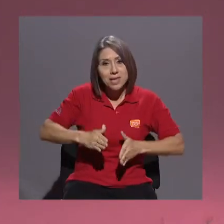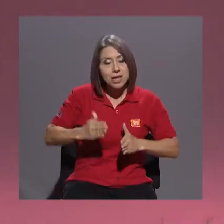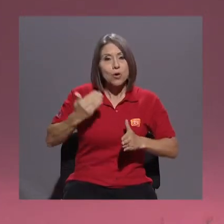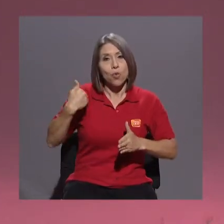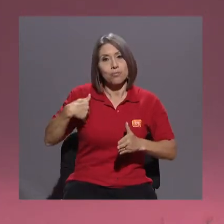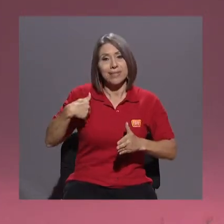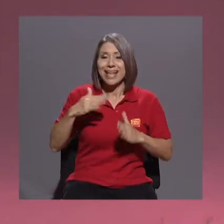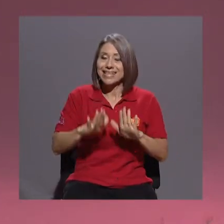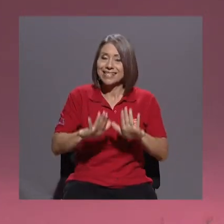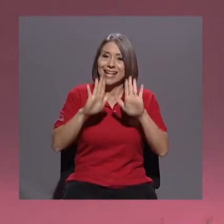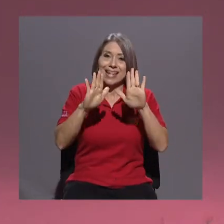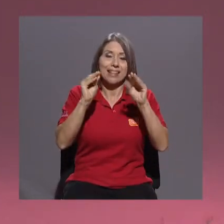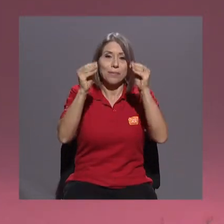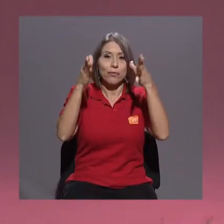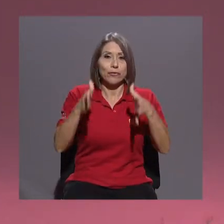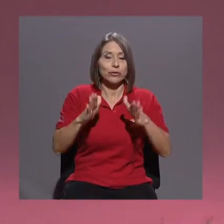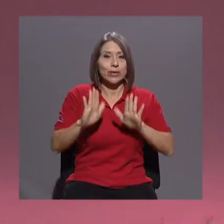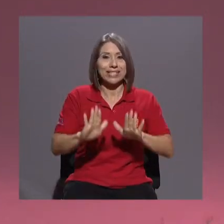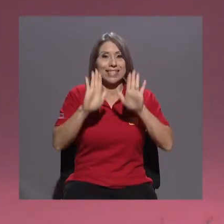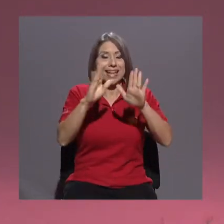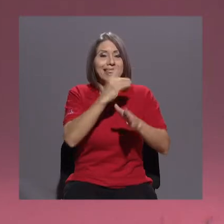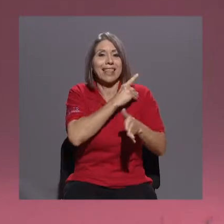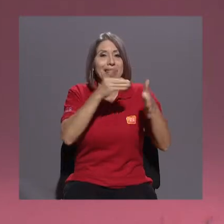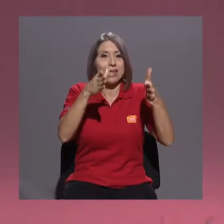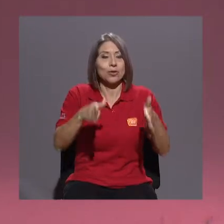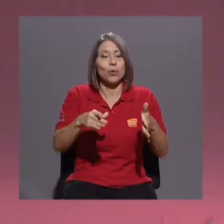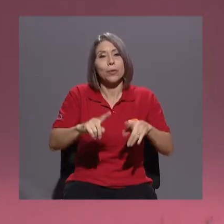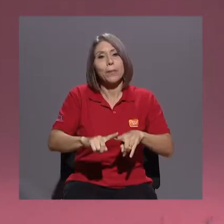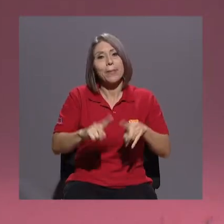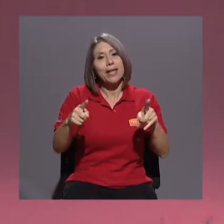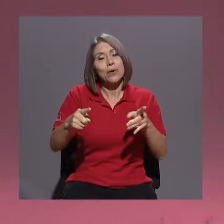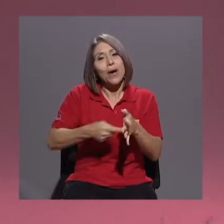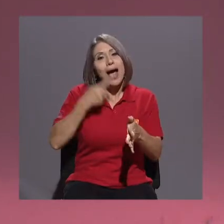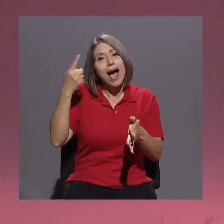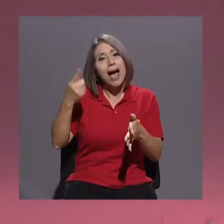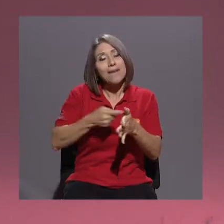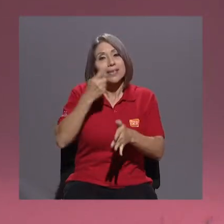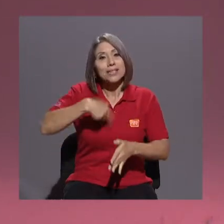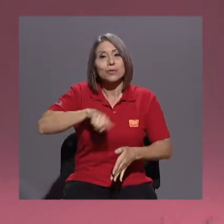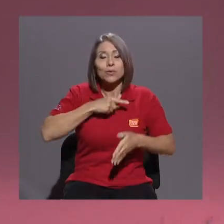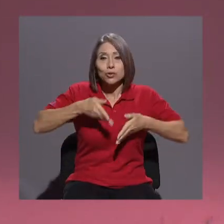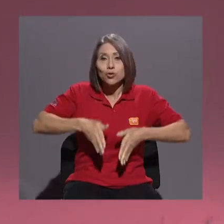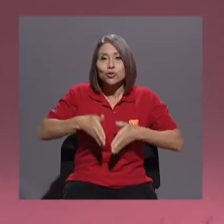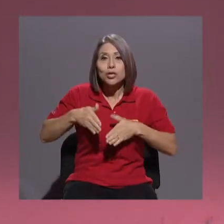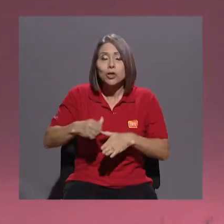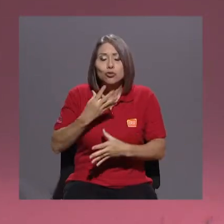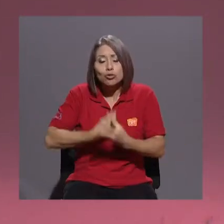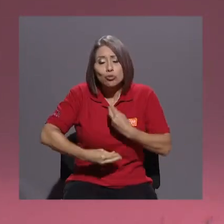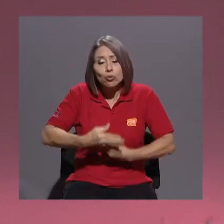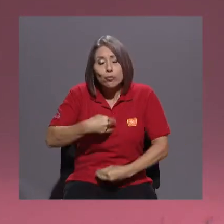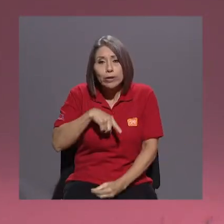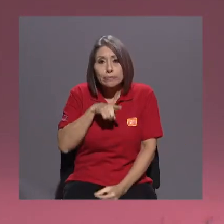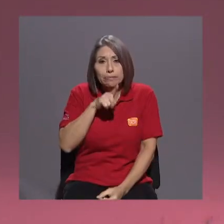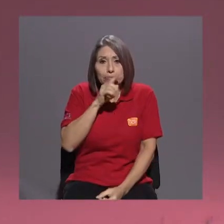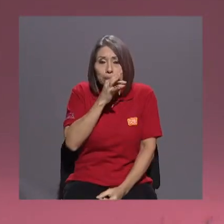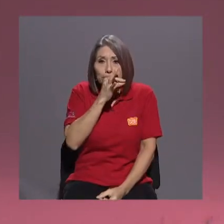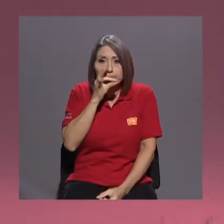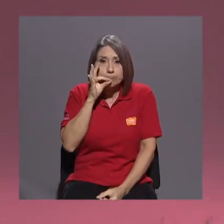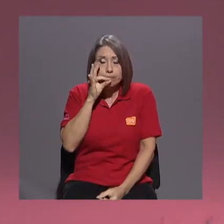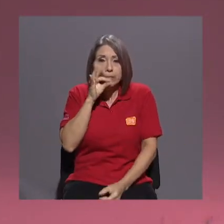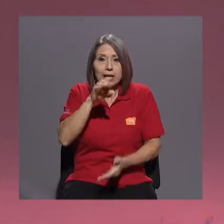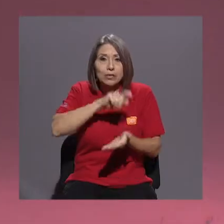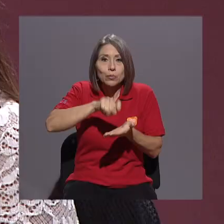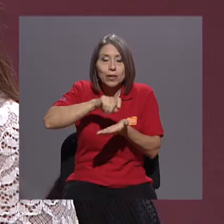excelente profesor Excelente director Pero a veces veces nuestros hijos Sufren en silencio